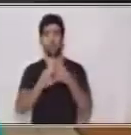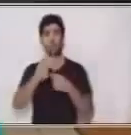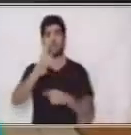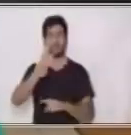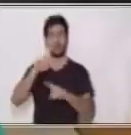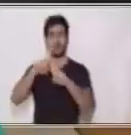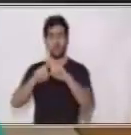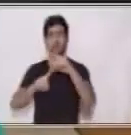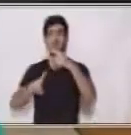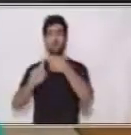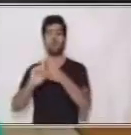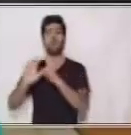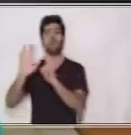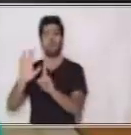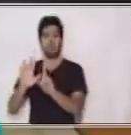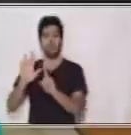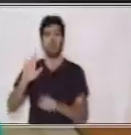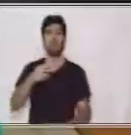igual